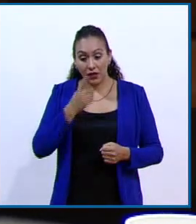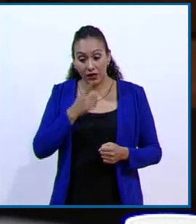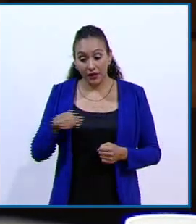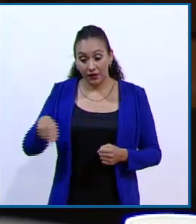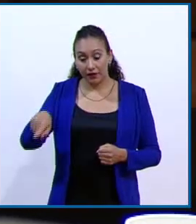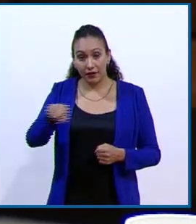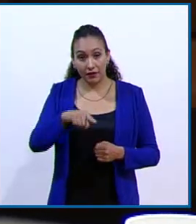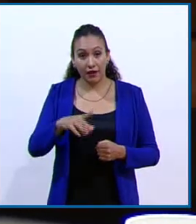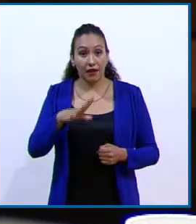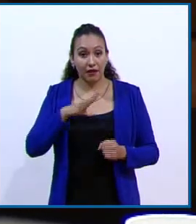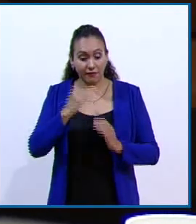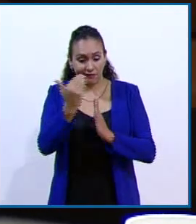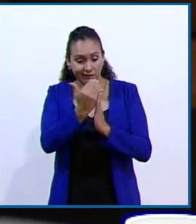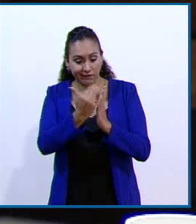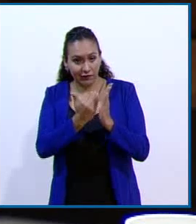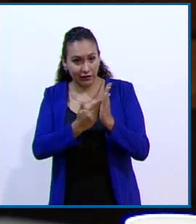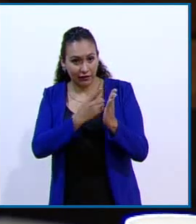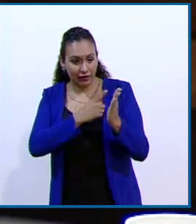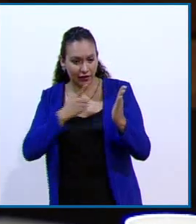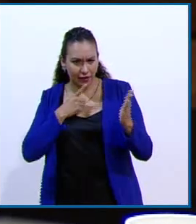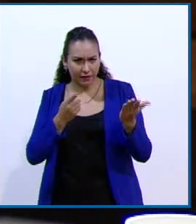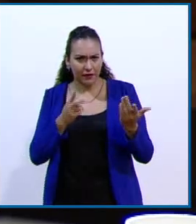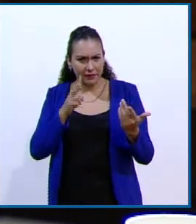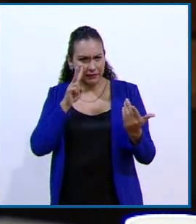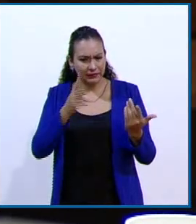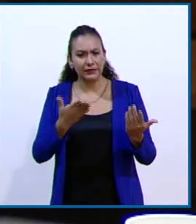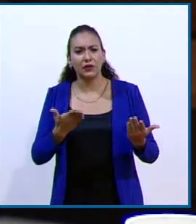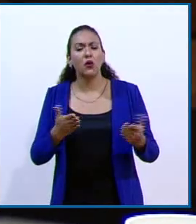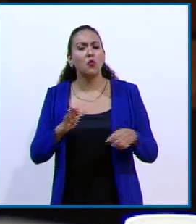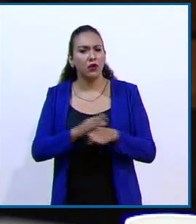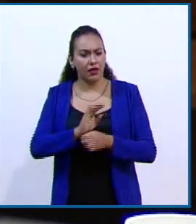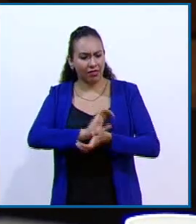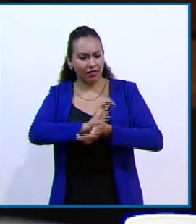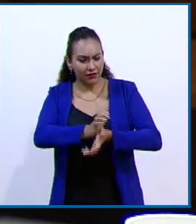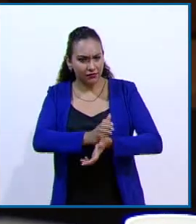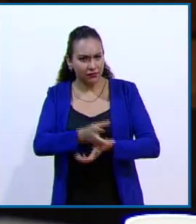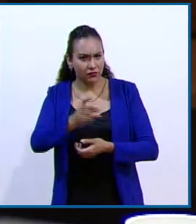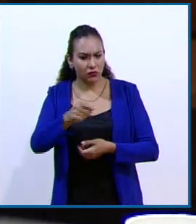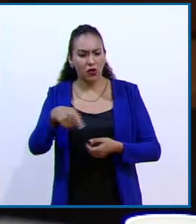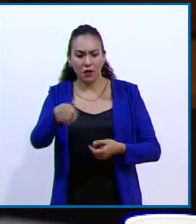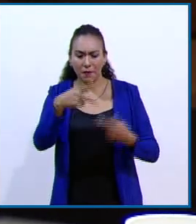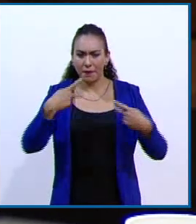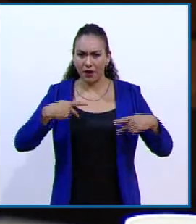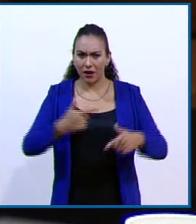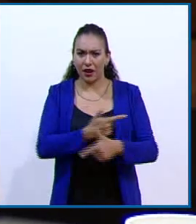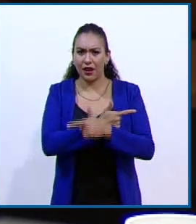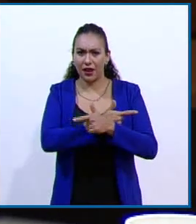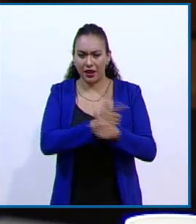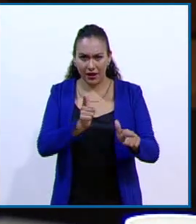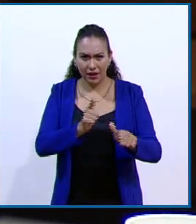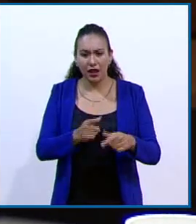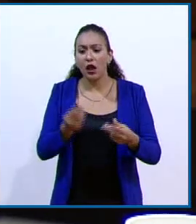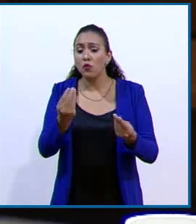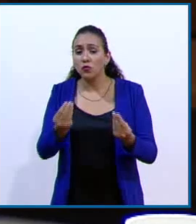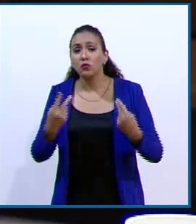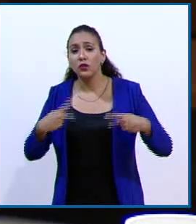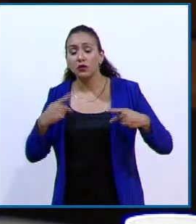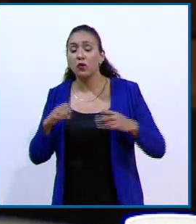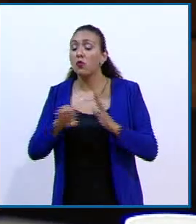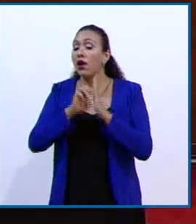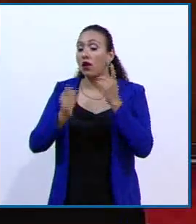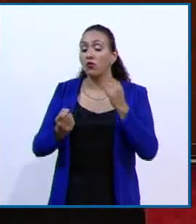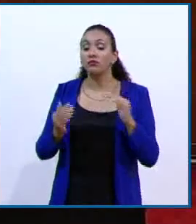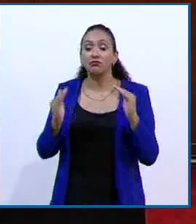en términos neutrales, lo que puede generar una discriminación en perjuicio de las personas carentes de un hogar